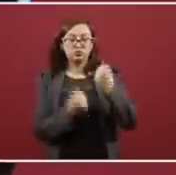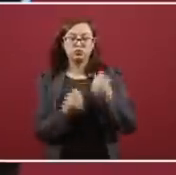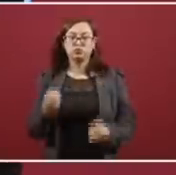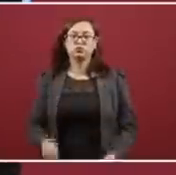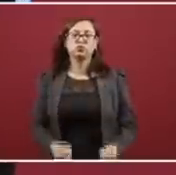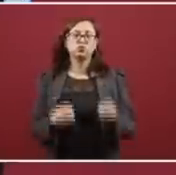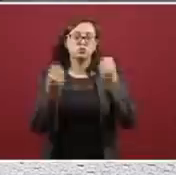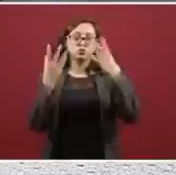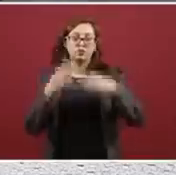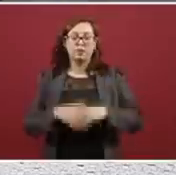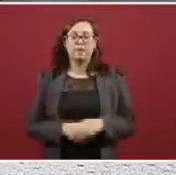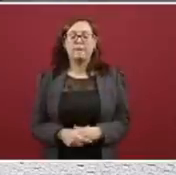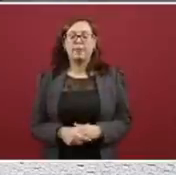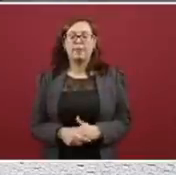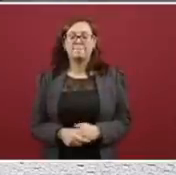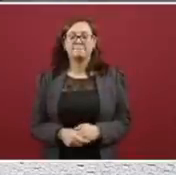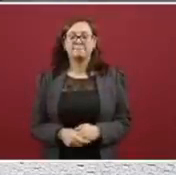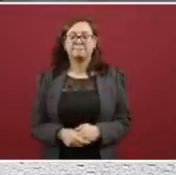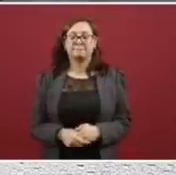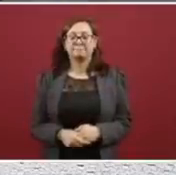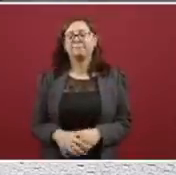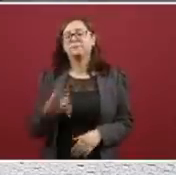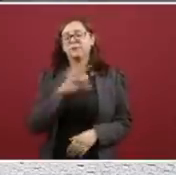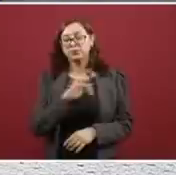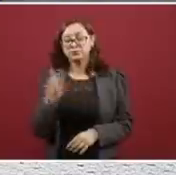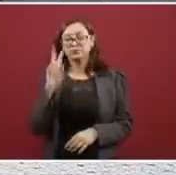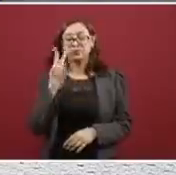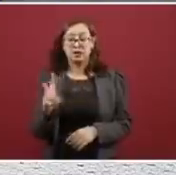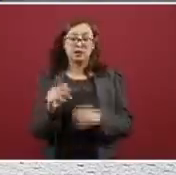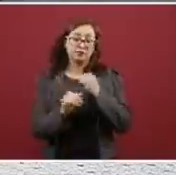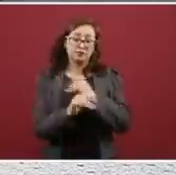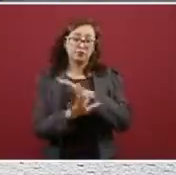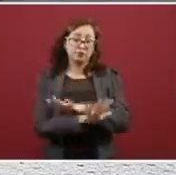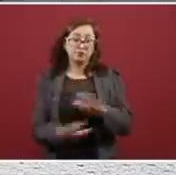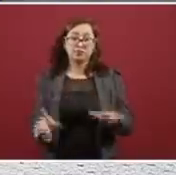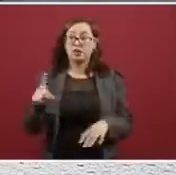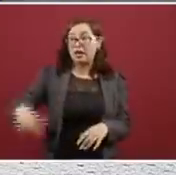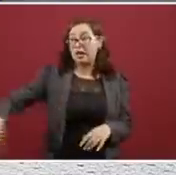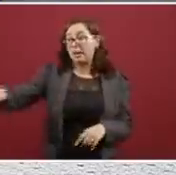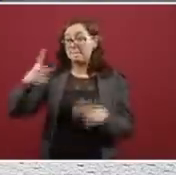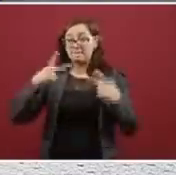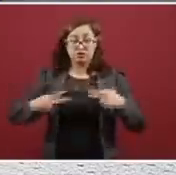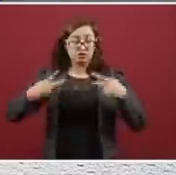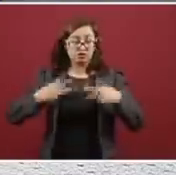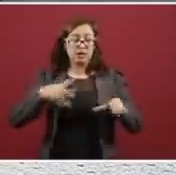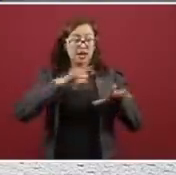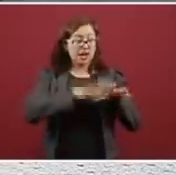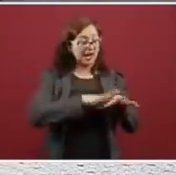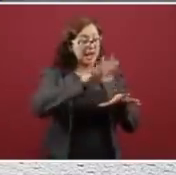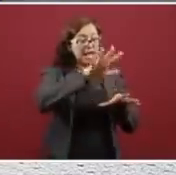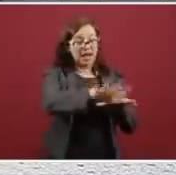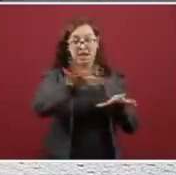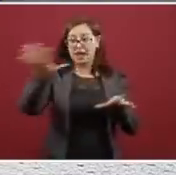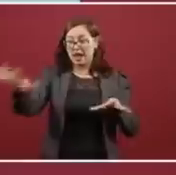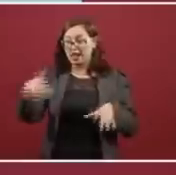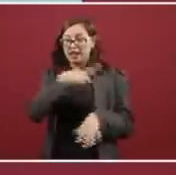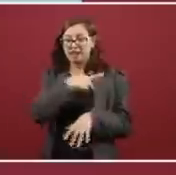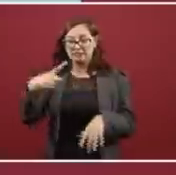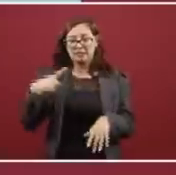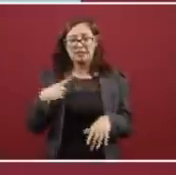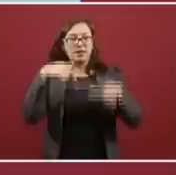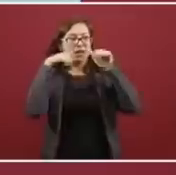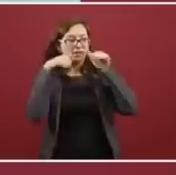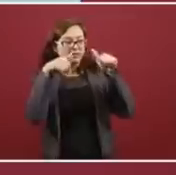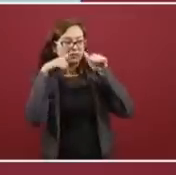y en parque vehicular es interesante ver porque esta es información que el consumidor de esas zonas metropolitanas le puede ser